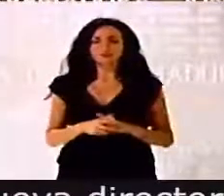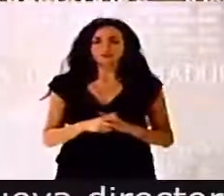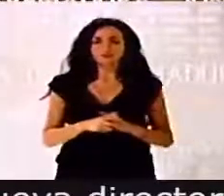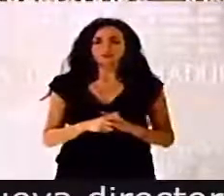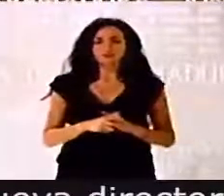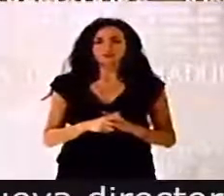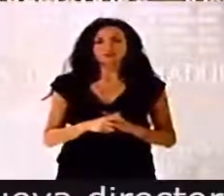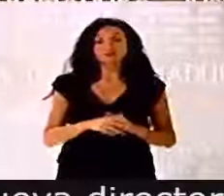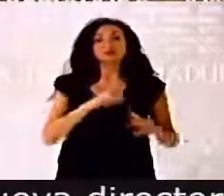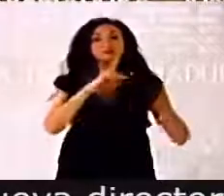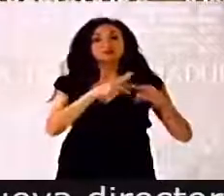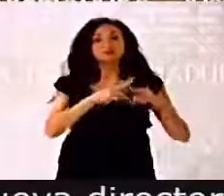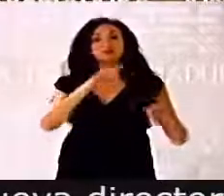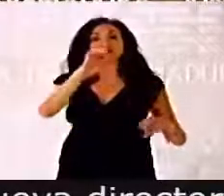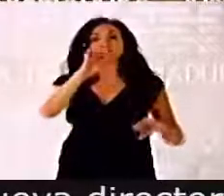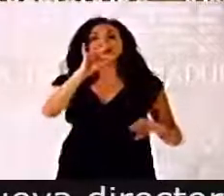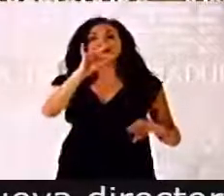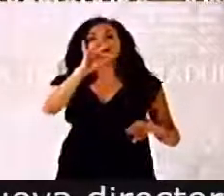Estela